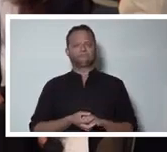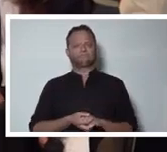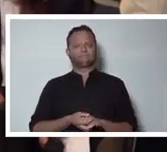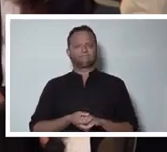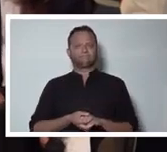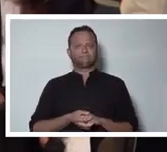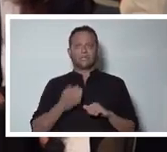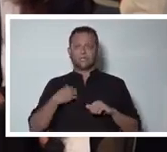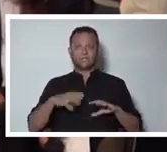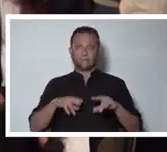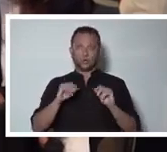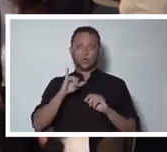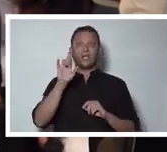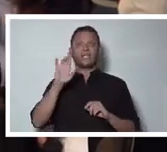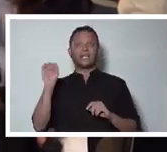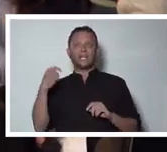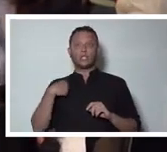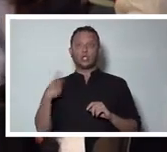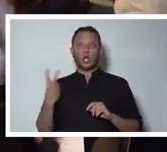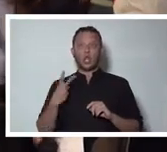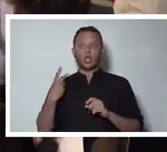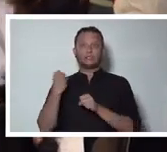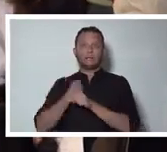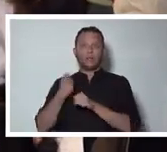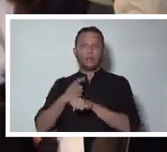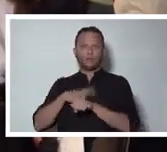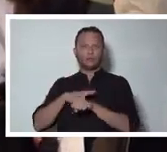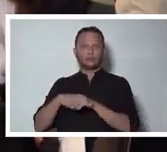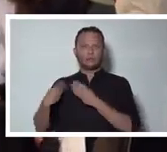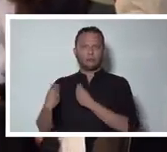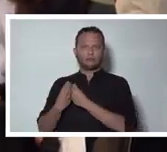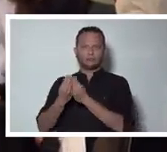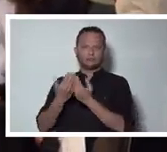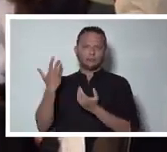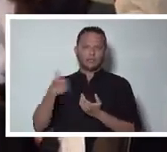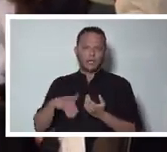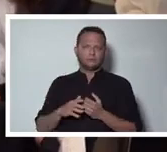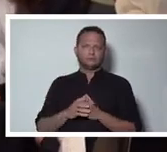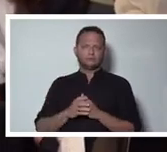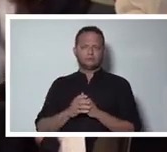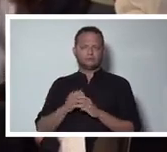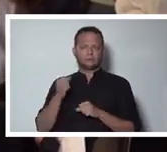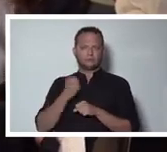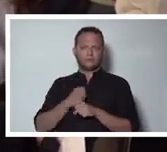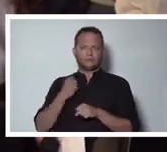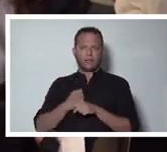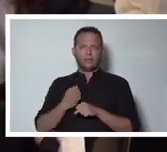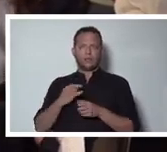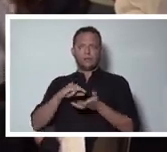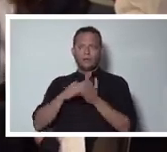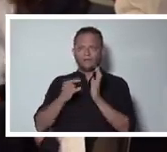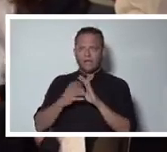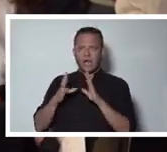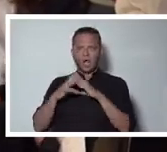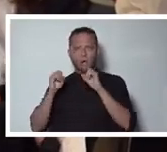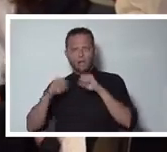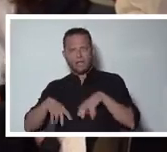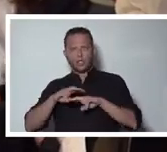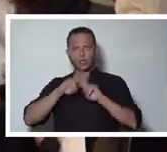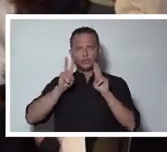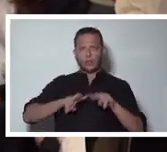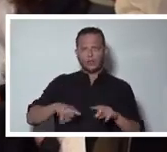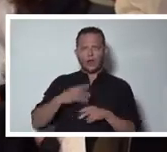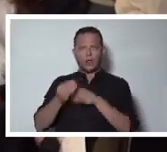Irene y yo llevamos trabajando mucho tiempo ya en ratificar muchos convenios inter